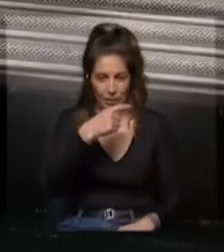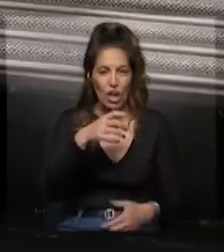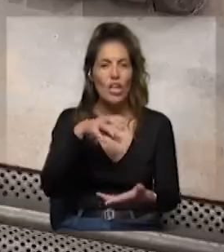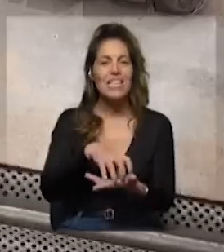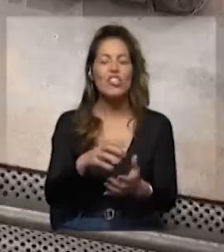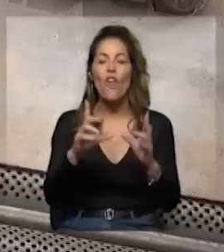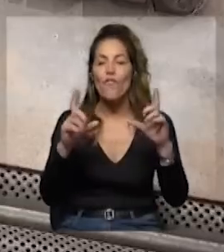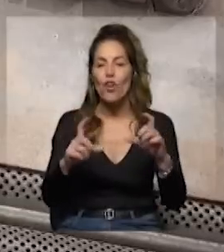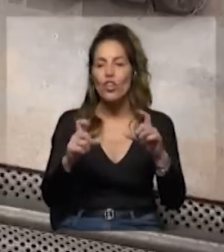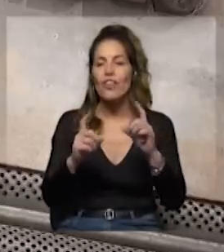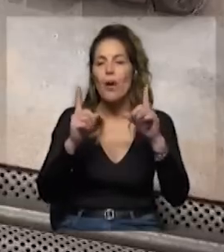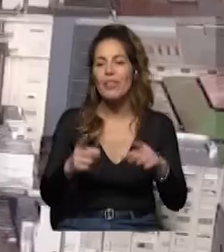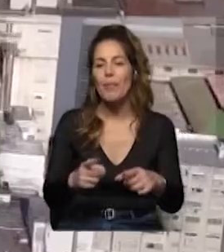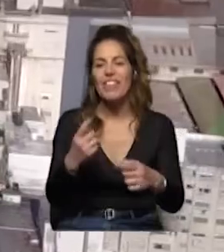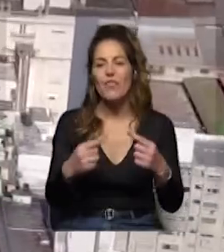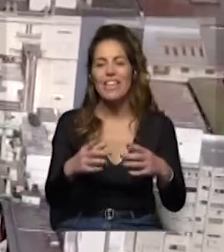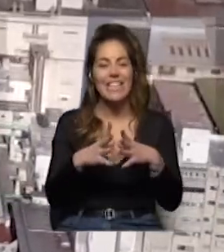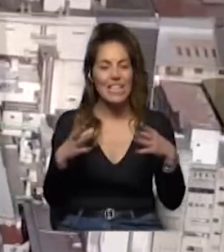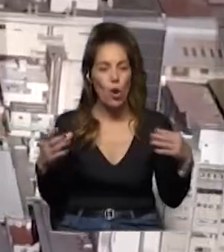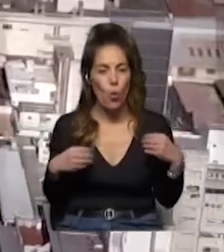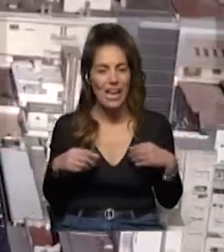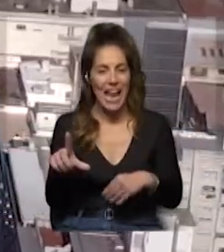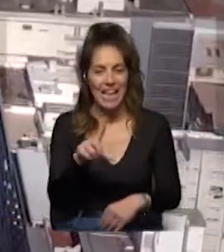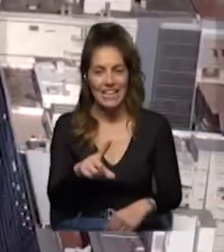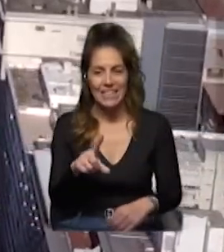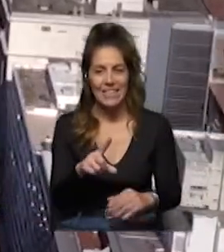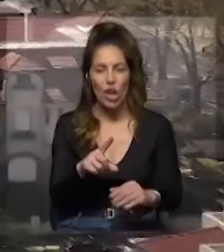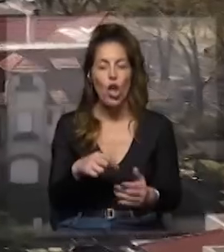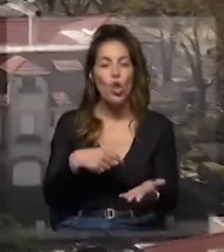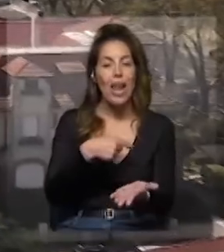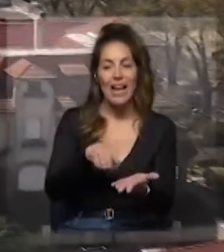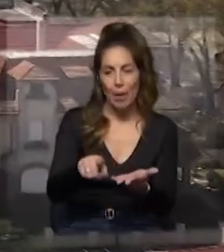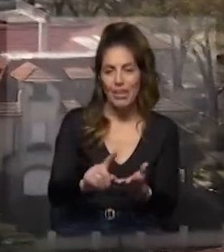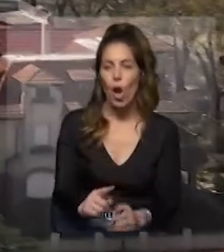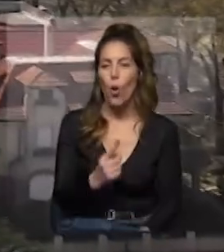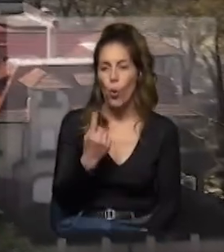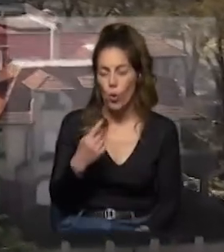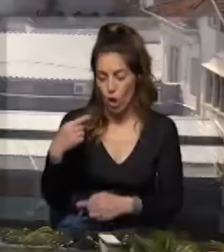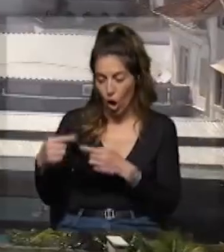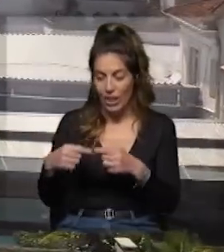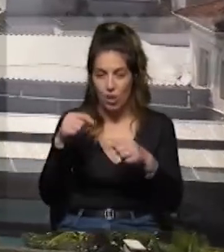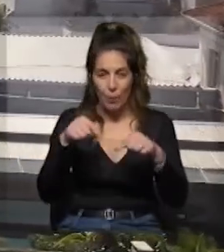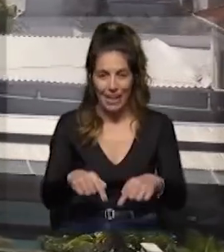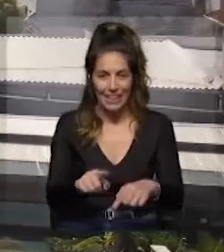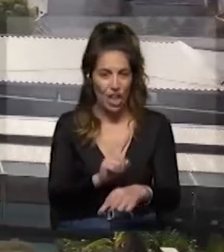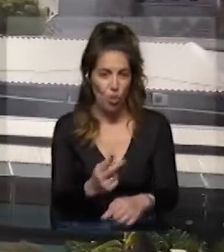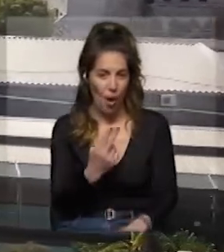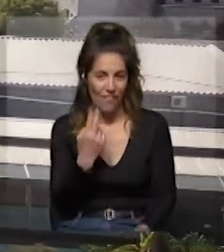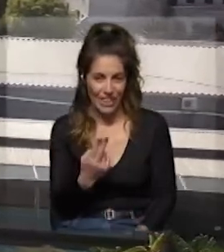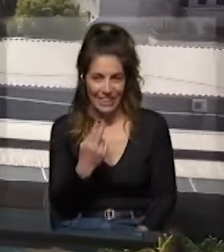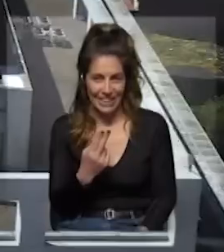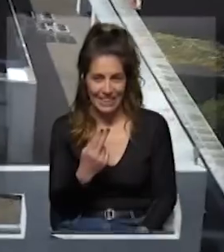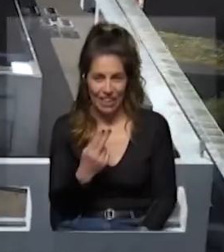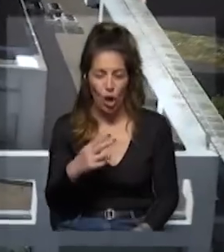fotografía pero también diferentes escuelas y liceos distribuidos por toda la capital uno de los clásicos que para esta edición no estará habilitado será el